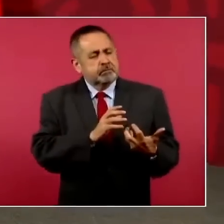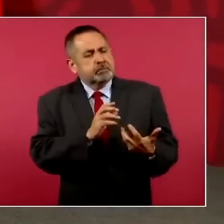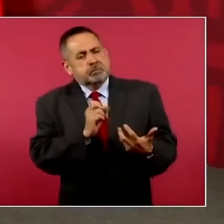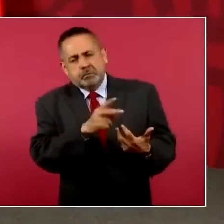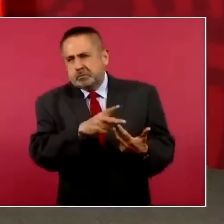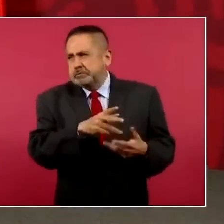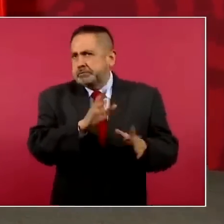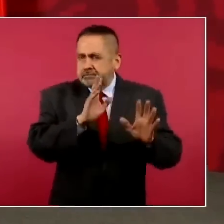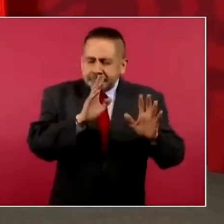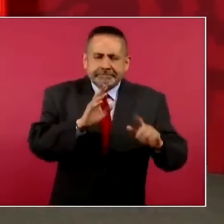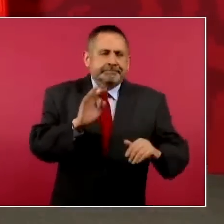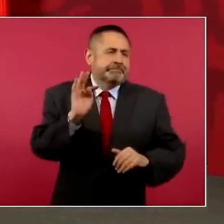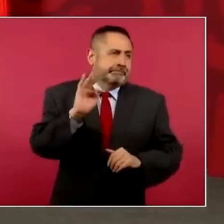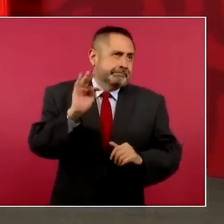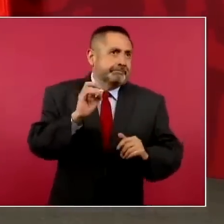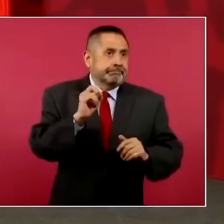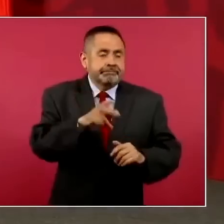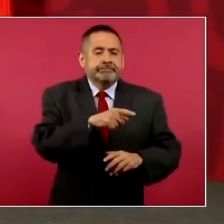con